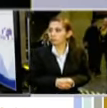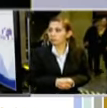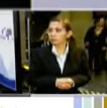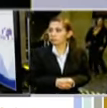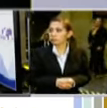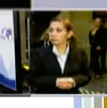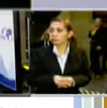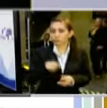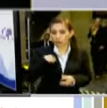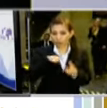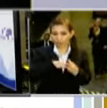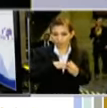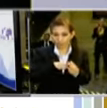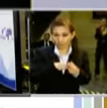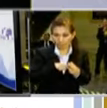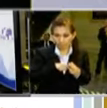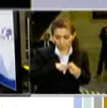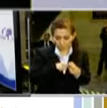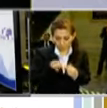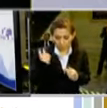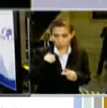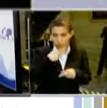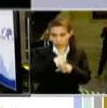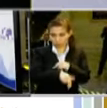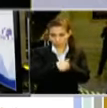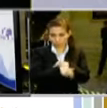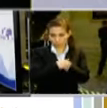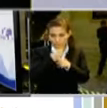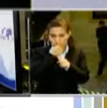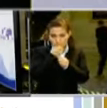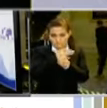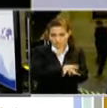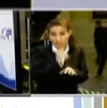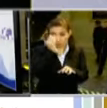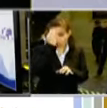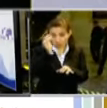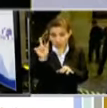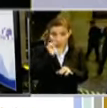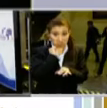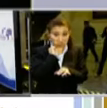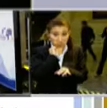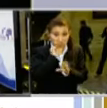Voy a partir de, bueno, un dato que quizá no sea del conocimiento de los señores senadores.